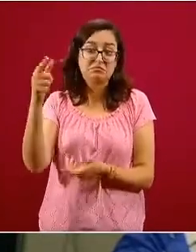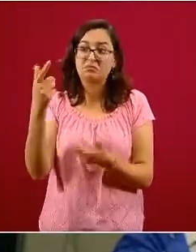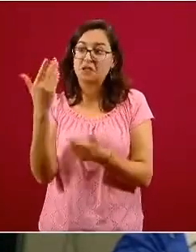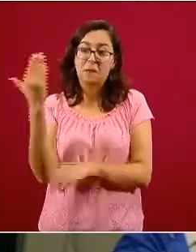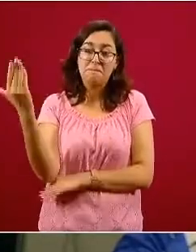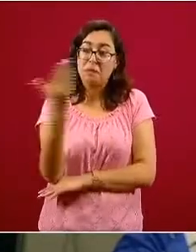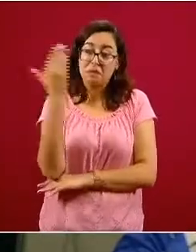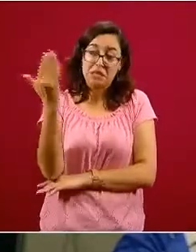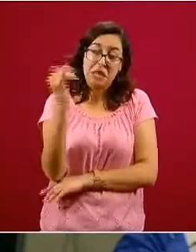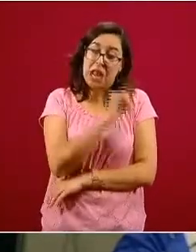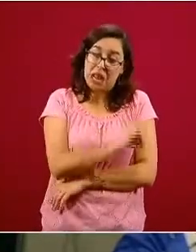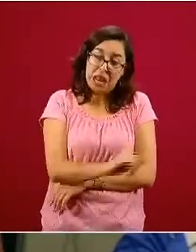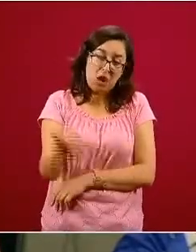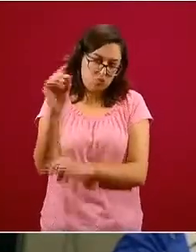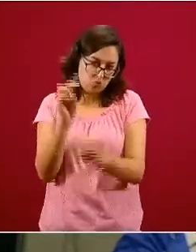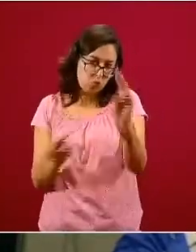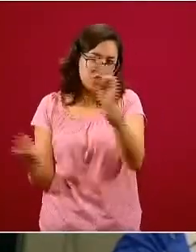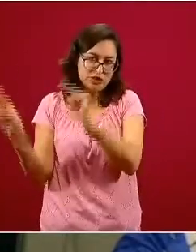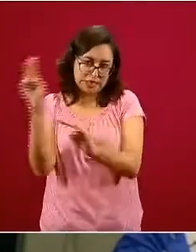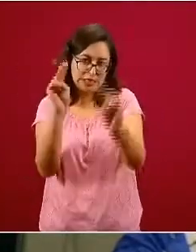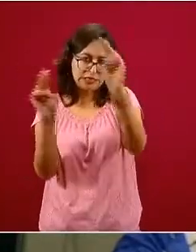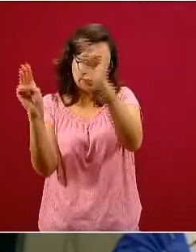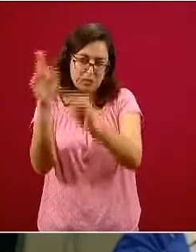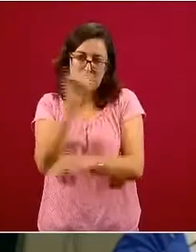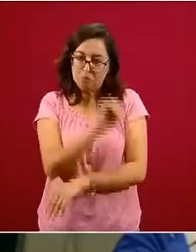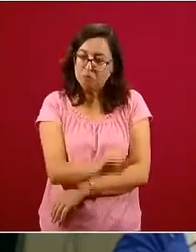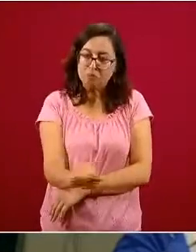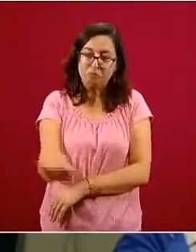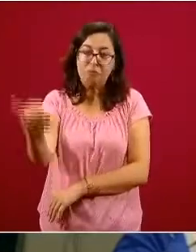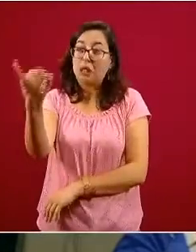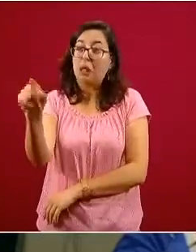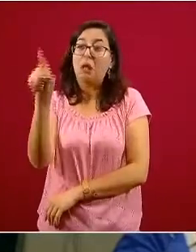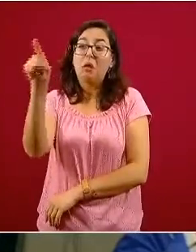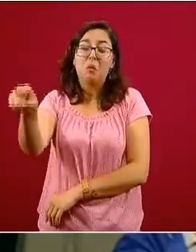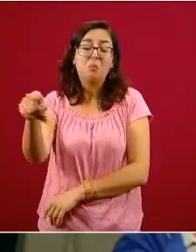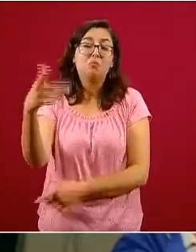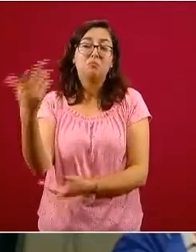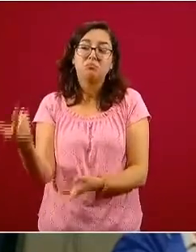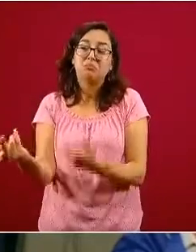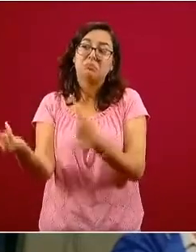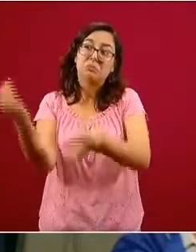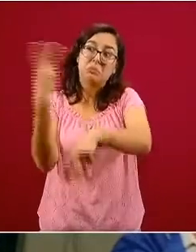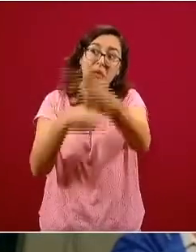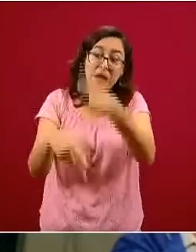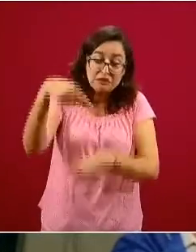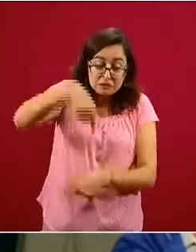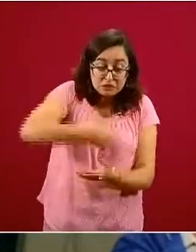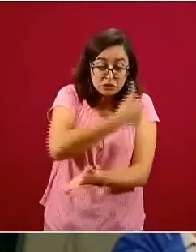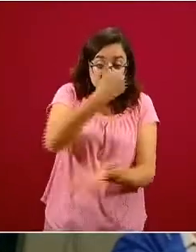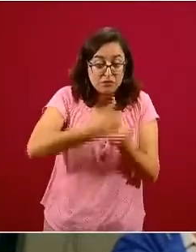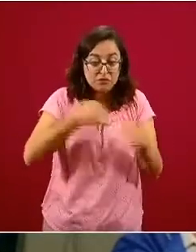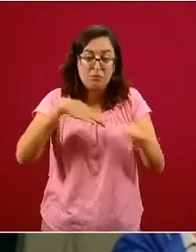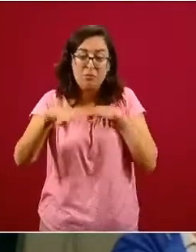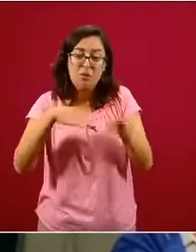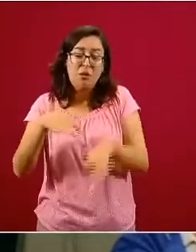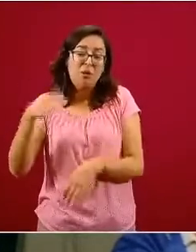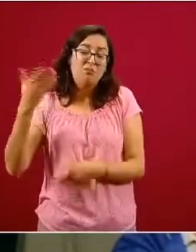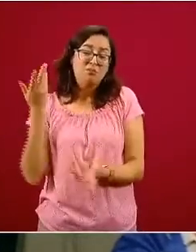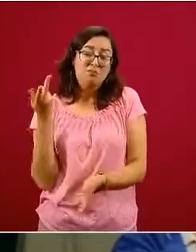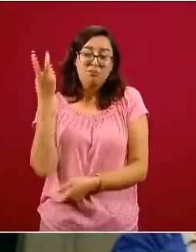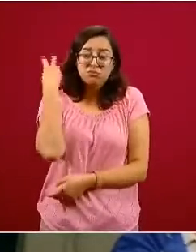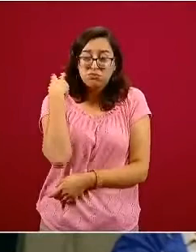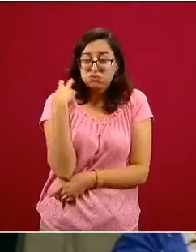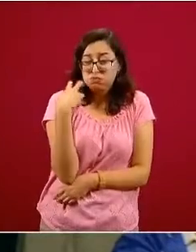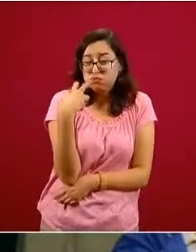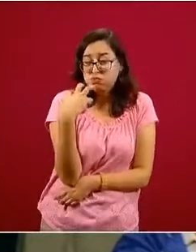pues Milpalta está en una zona elevada, con traslados muy largos. Encontramos un nivel de hacinamiento de los más